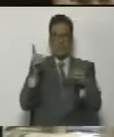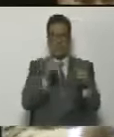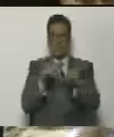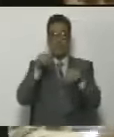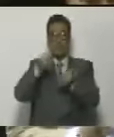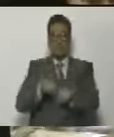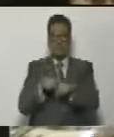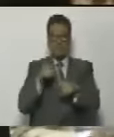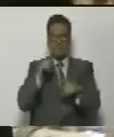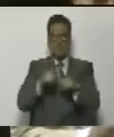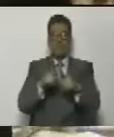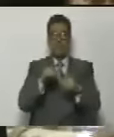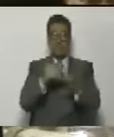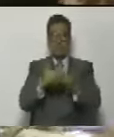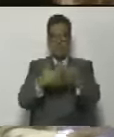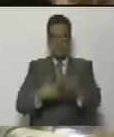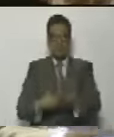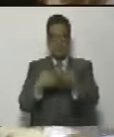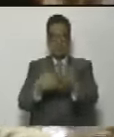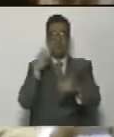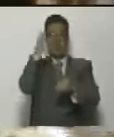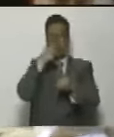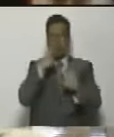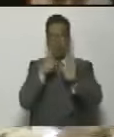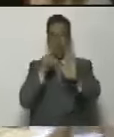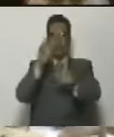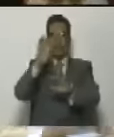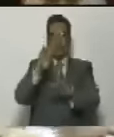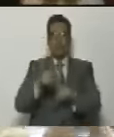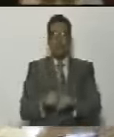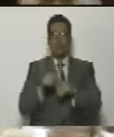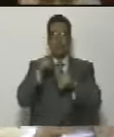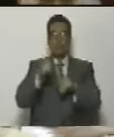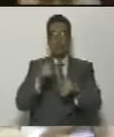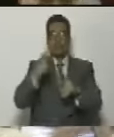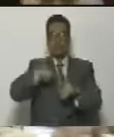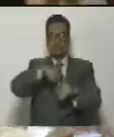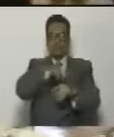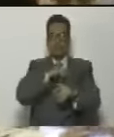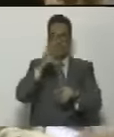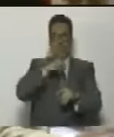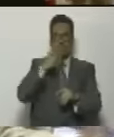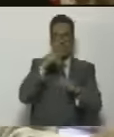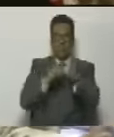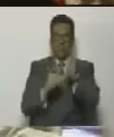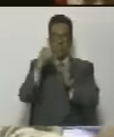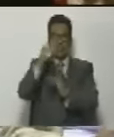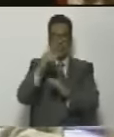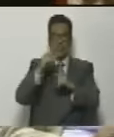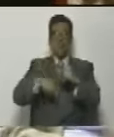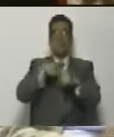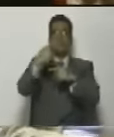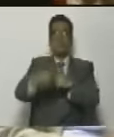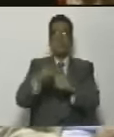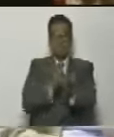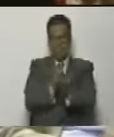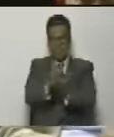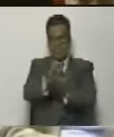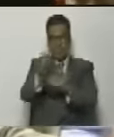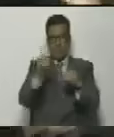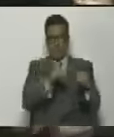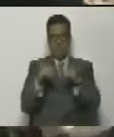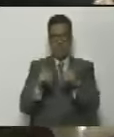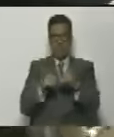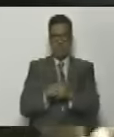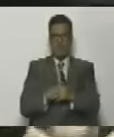diálogo, a traer sus propuestas y a darle la cara al país de frente como somos los políticos de altura. Mañana seguiremos con el